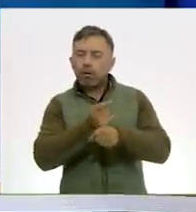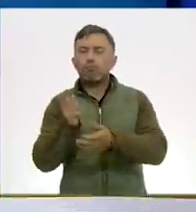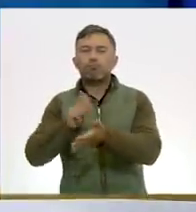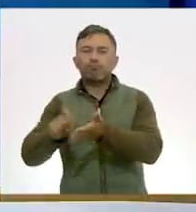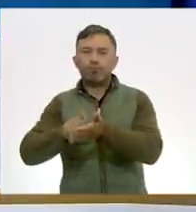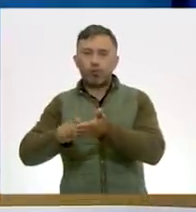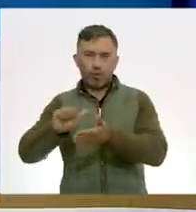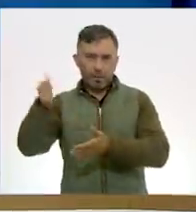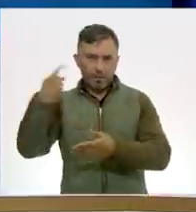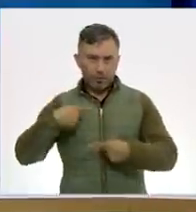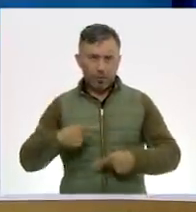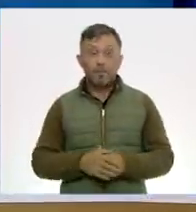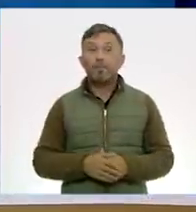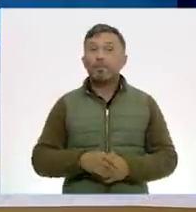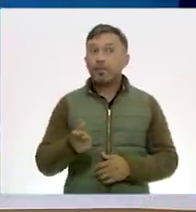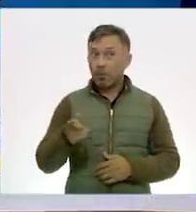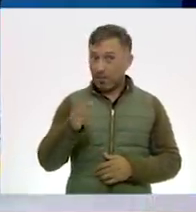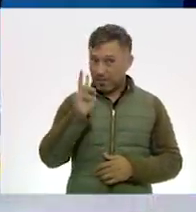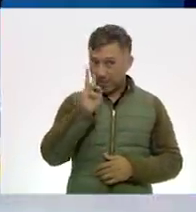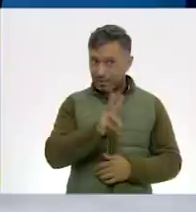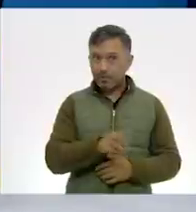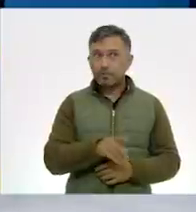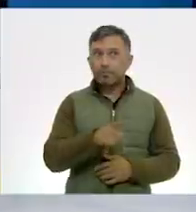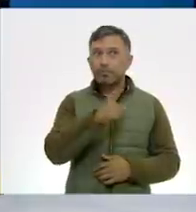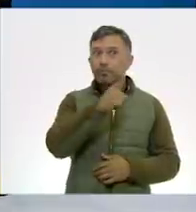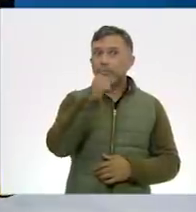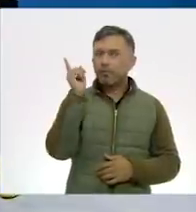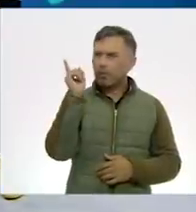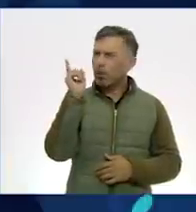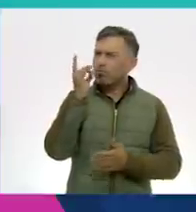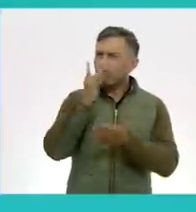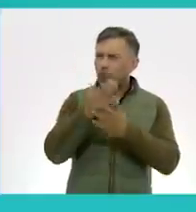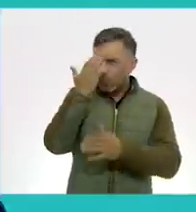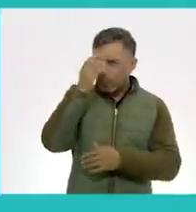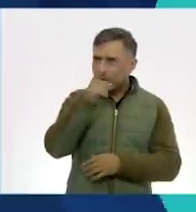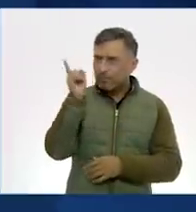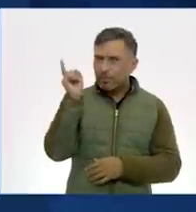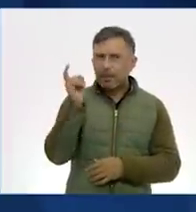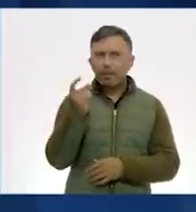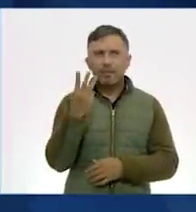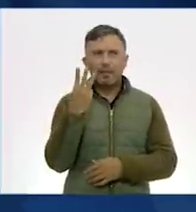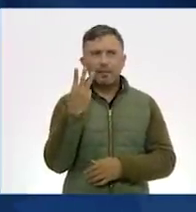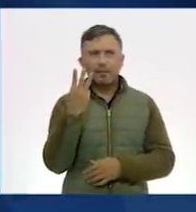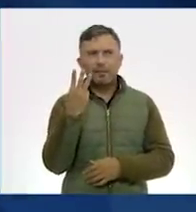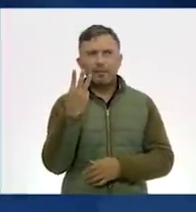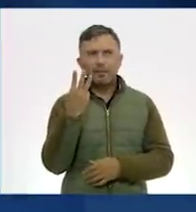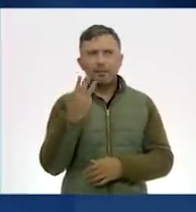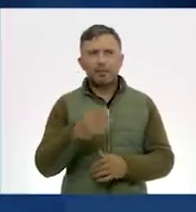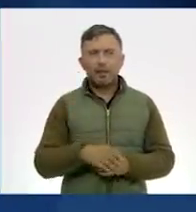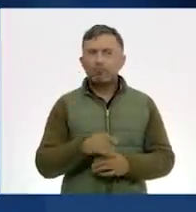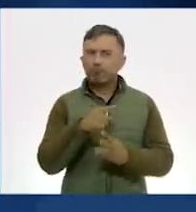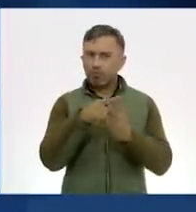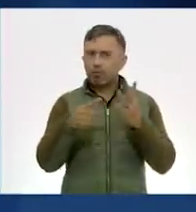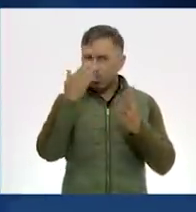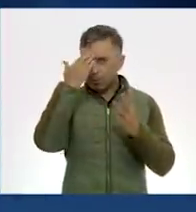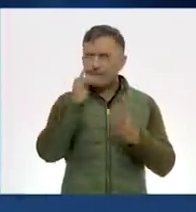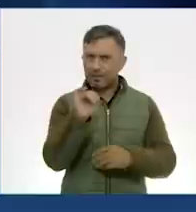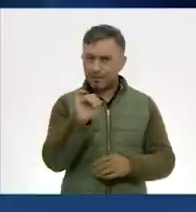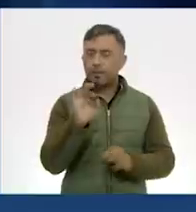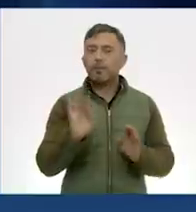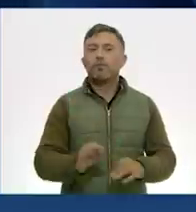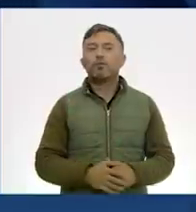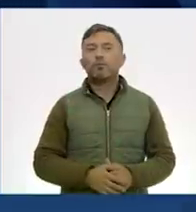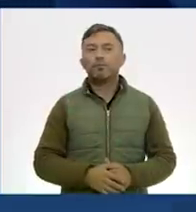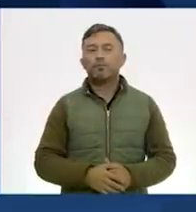habías visto estos personajes, María? A los 3. ¿Sí A los los 3, identificas? sí. Perfecto.